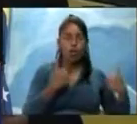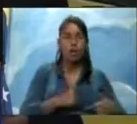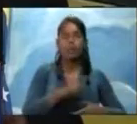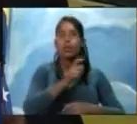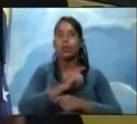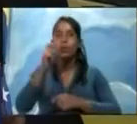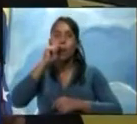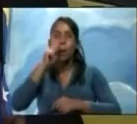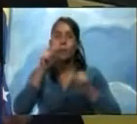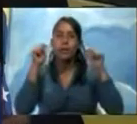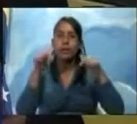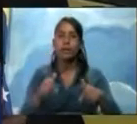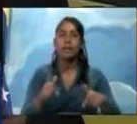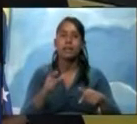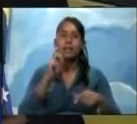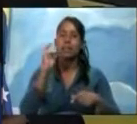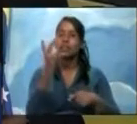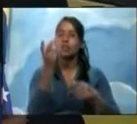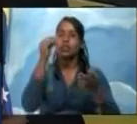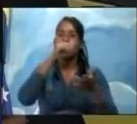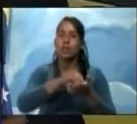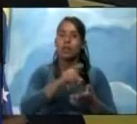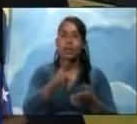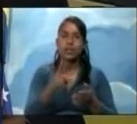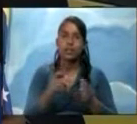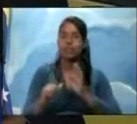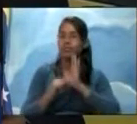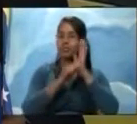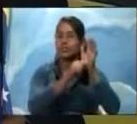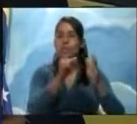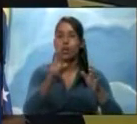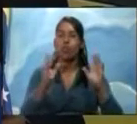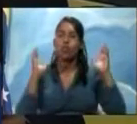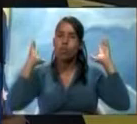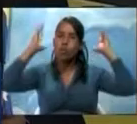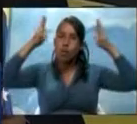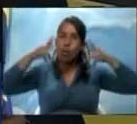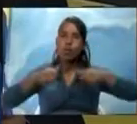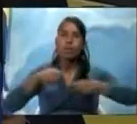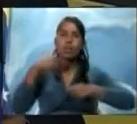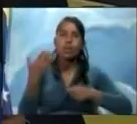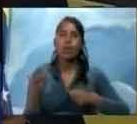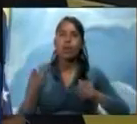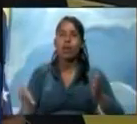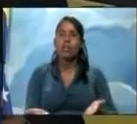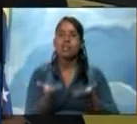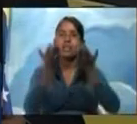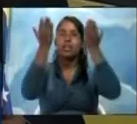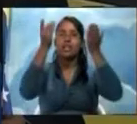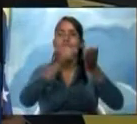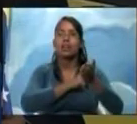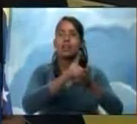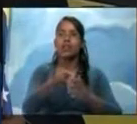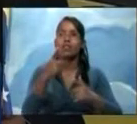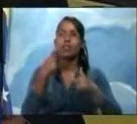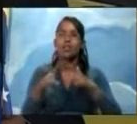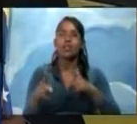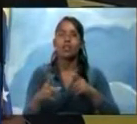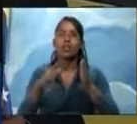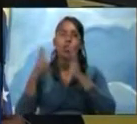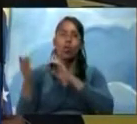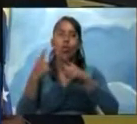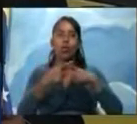Y aquí, tras segunda bestia semejante a un oso, la cual se alzaba